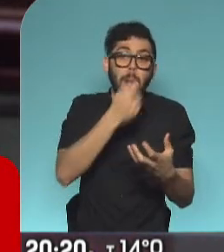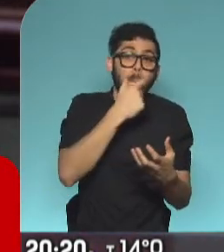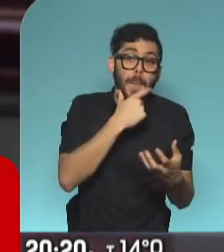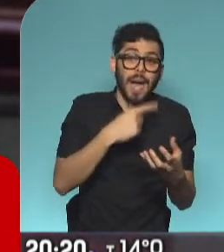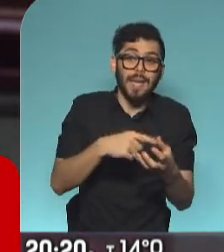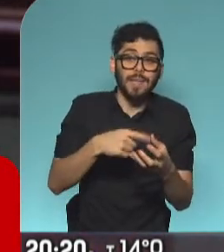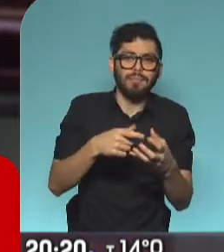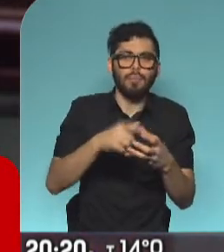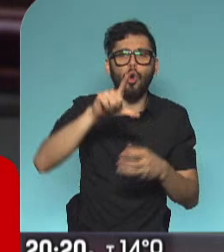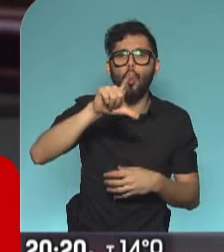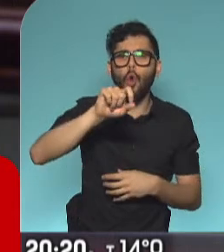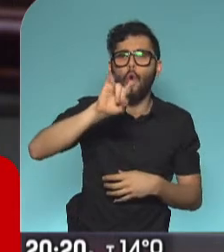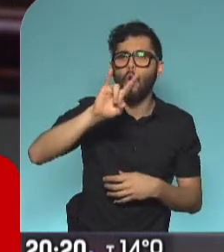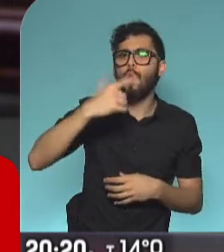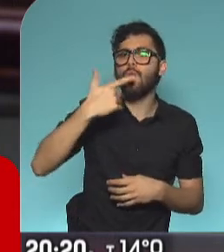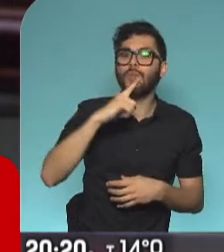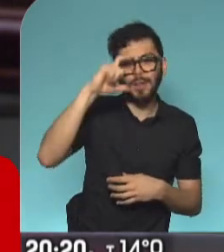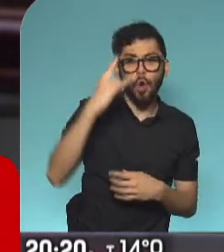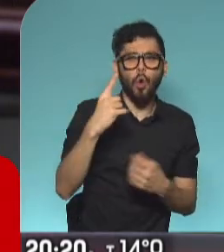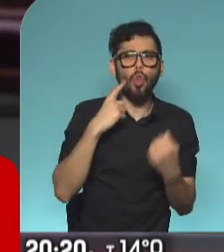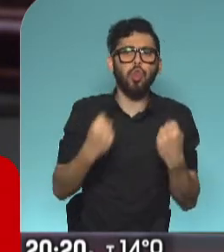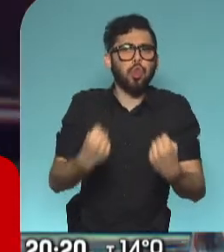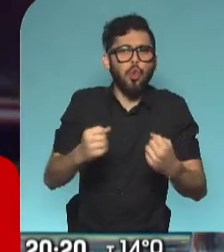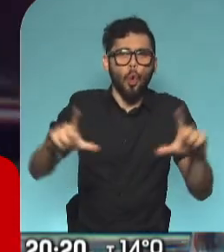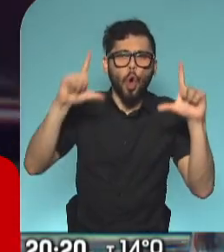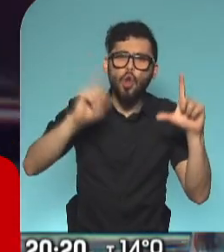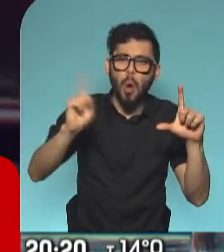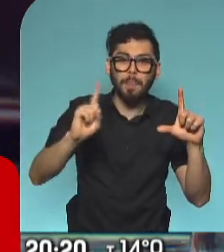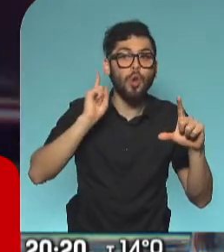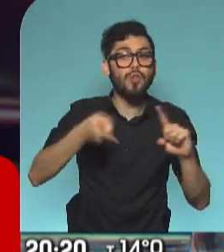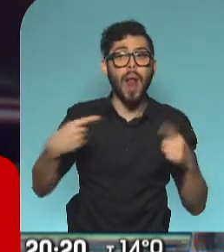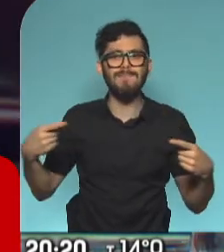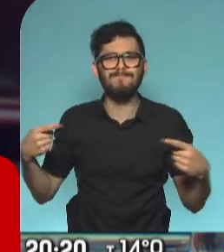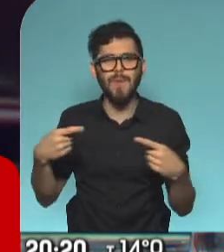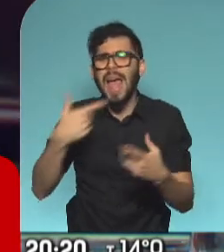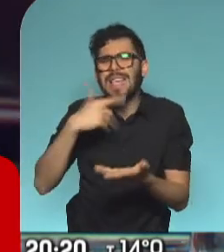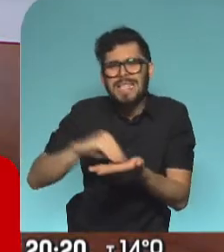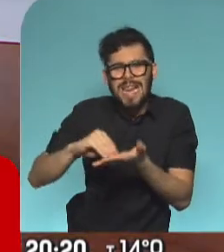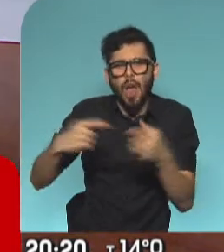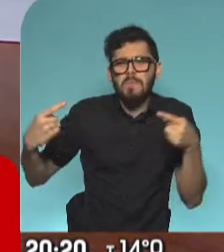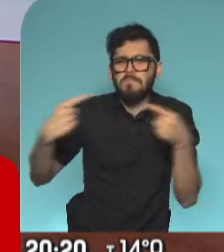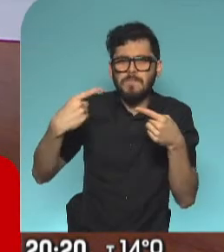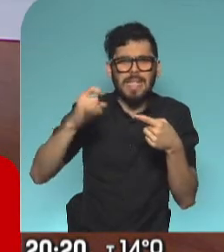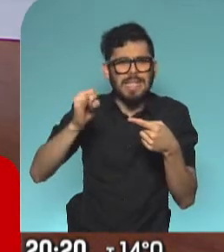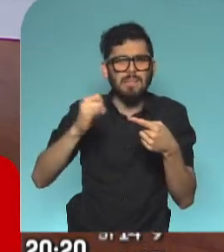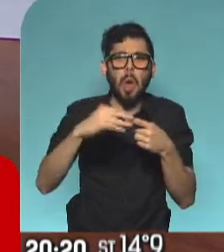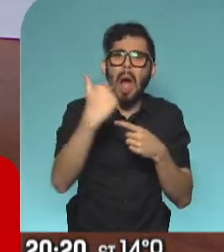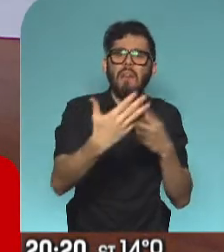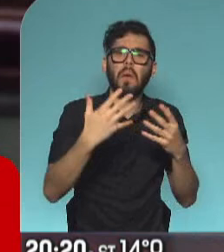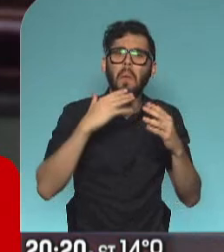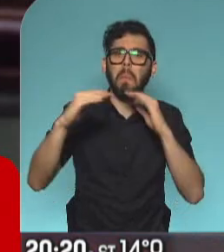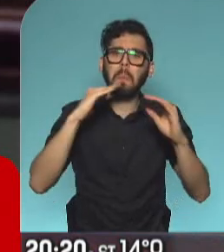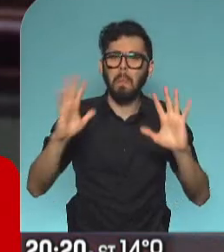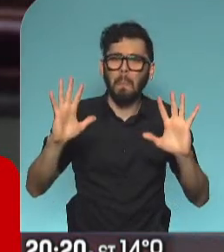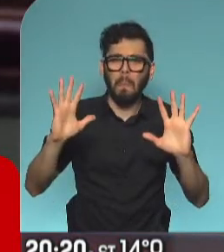un exponente Lustó, pero sí lo es en su confrontación con Cristina. En el Senado con Cristina, después en otros ámbitos no. Claro, pero viste ahí la confrontación